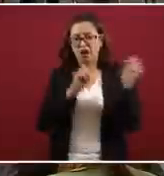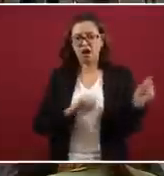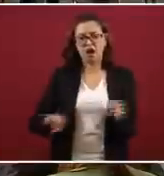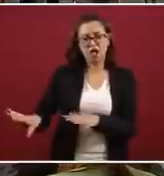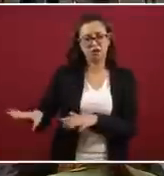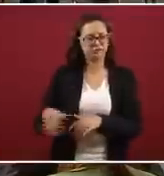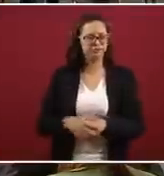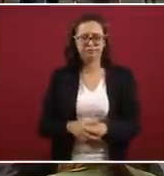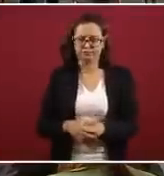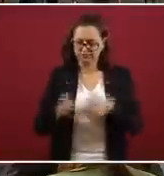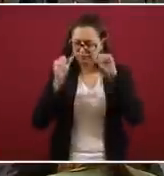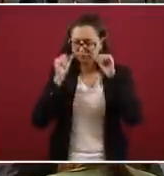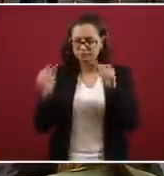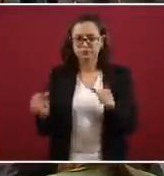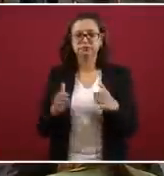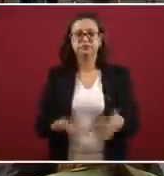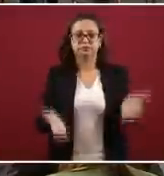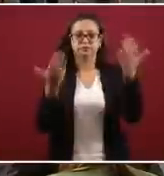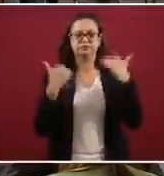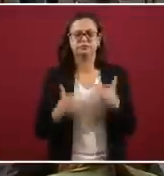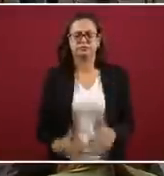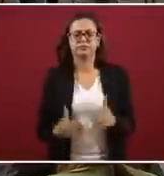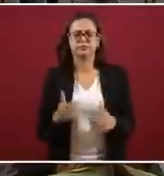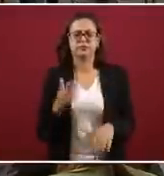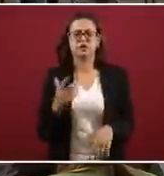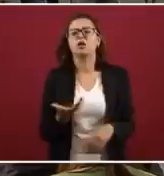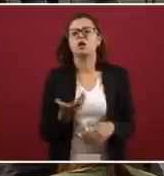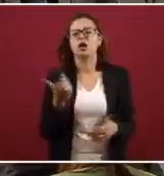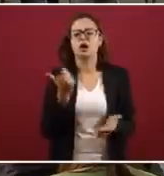quién es quién en los precios.